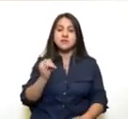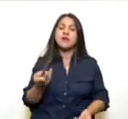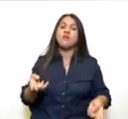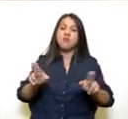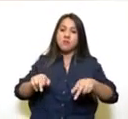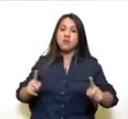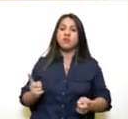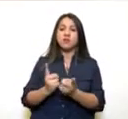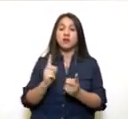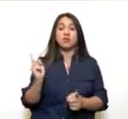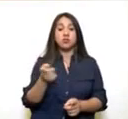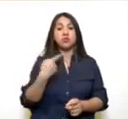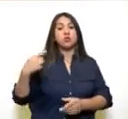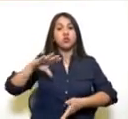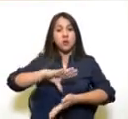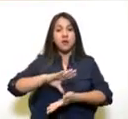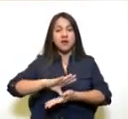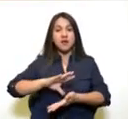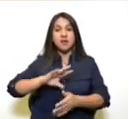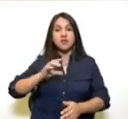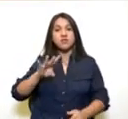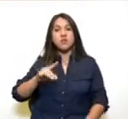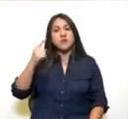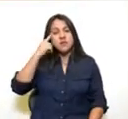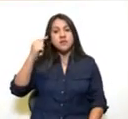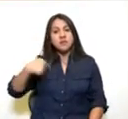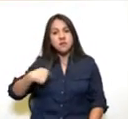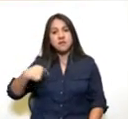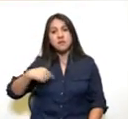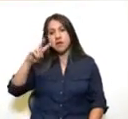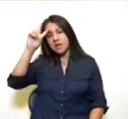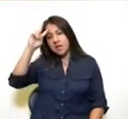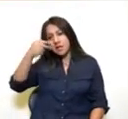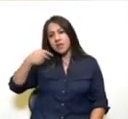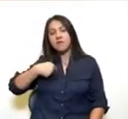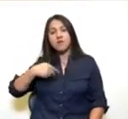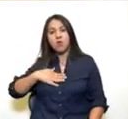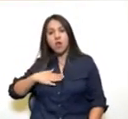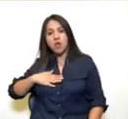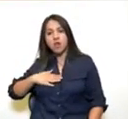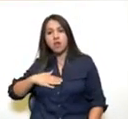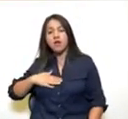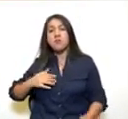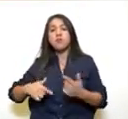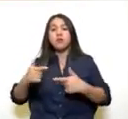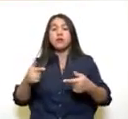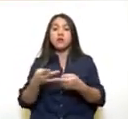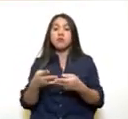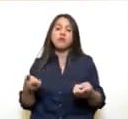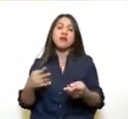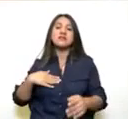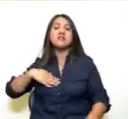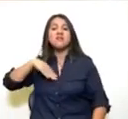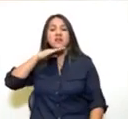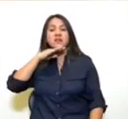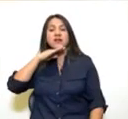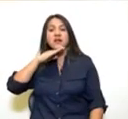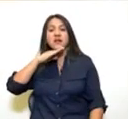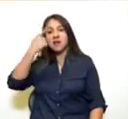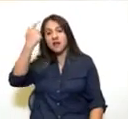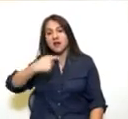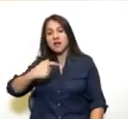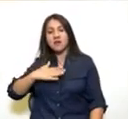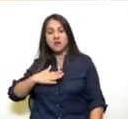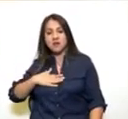en nuestro país es individualista las políticas públicas esas satisfacer al individuo